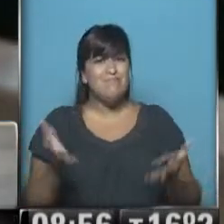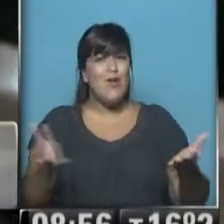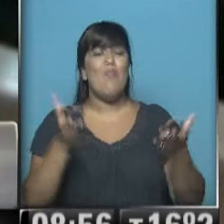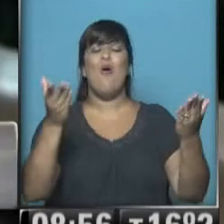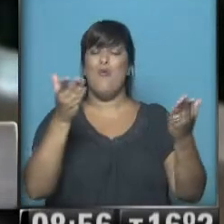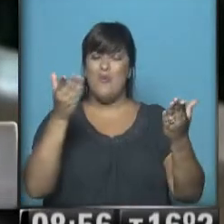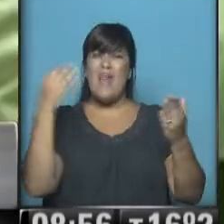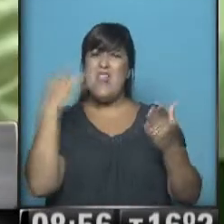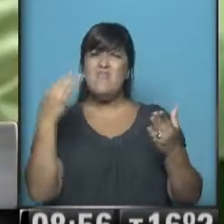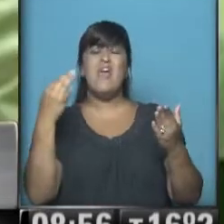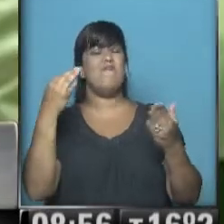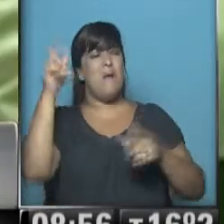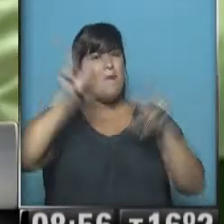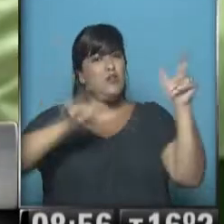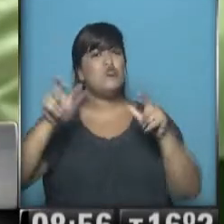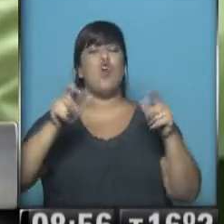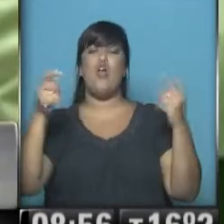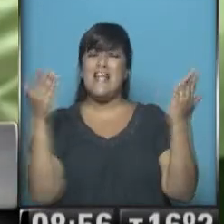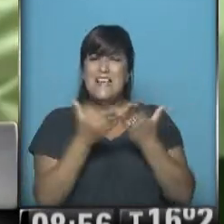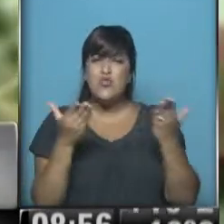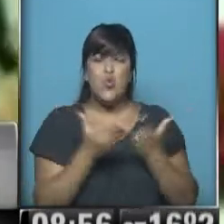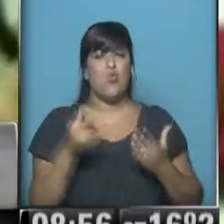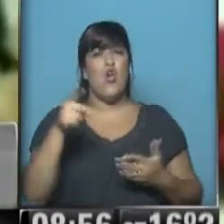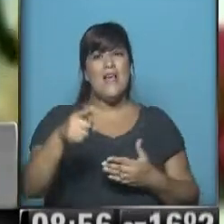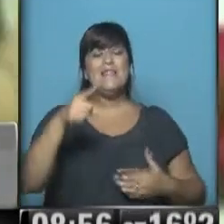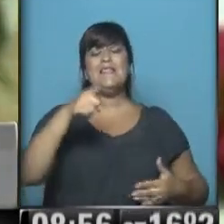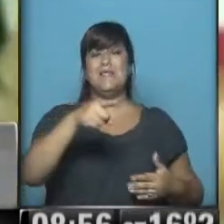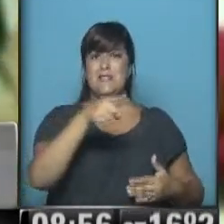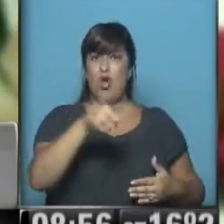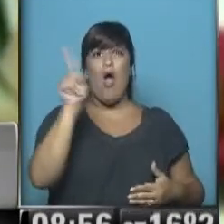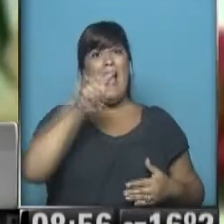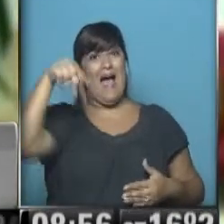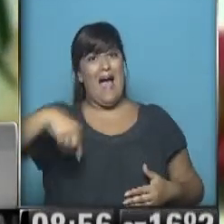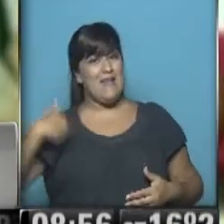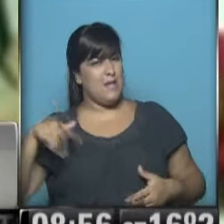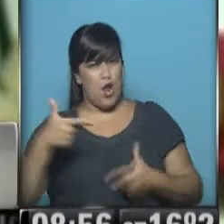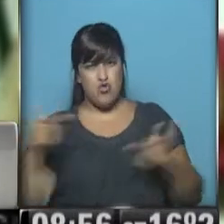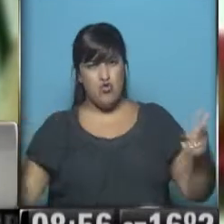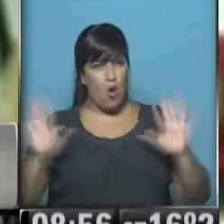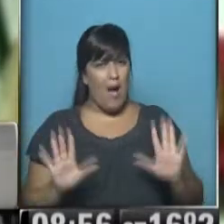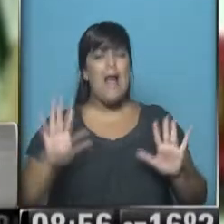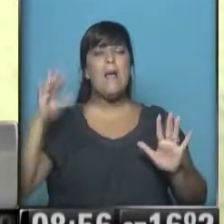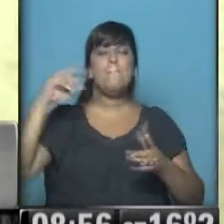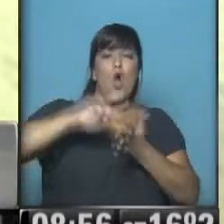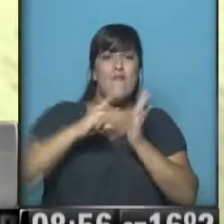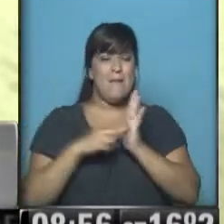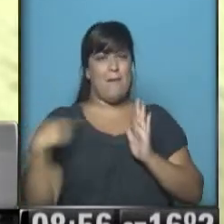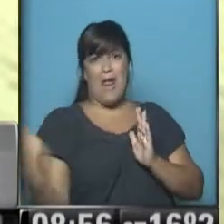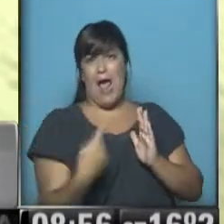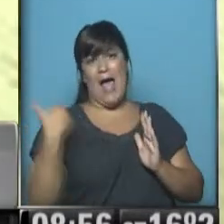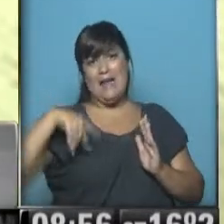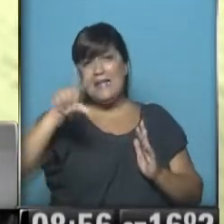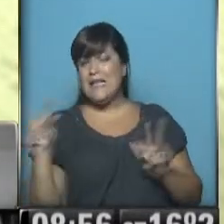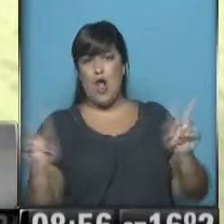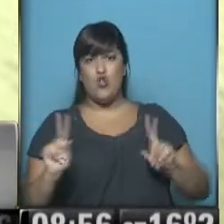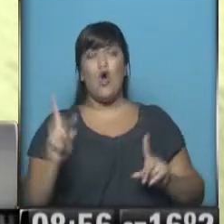de las personas. No, hay que aclarar que esta cepa no ha sido diagnosticada en la Argentina, no parece ser un problema para nosotros, al menos por ahora,